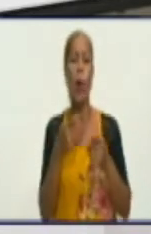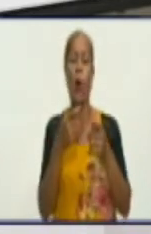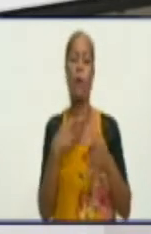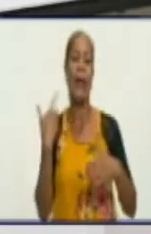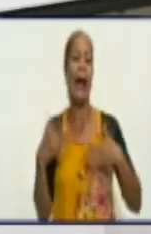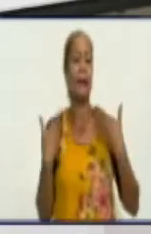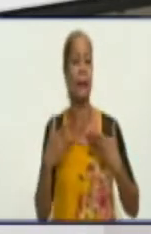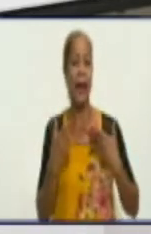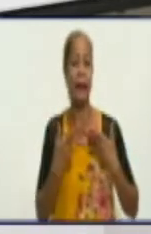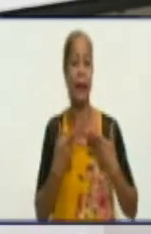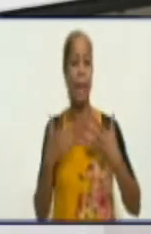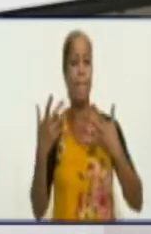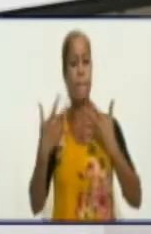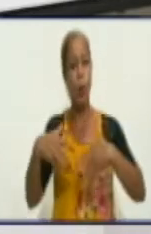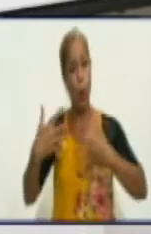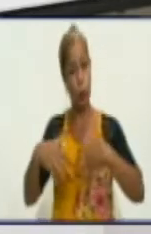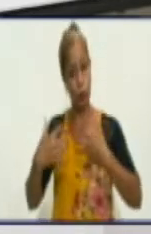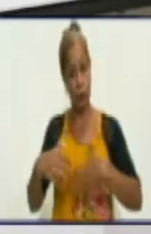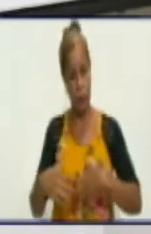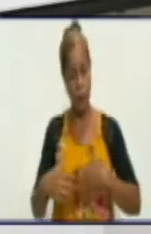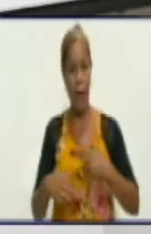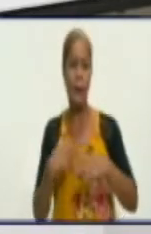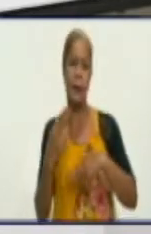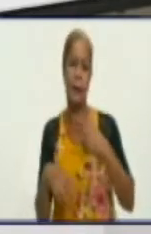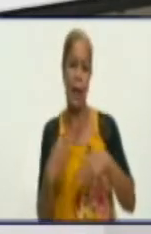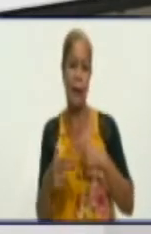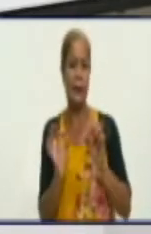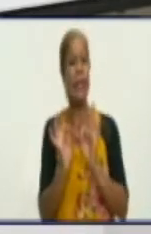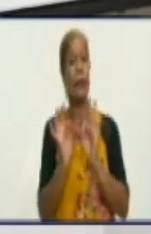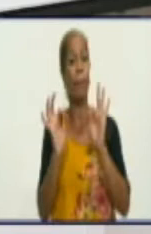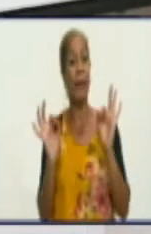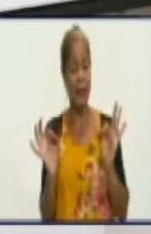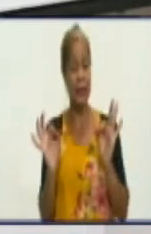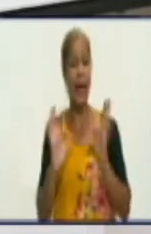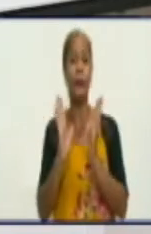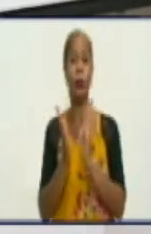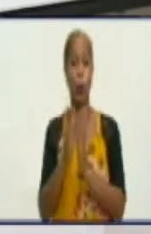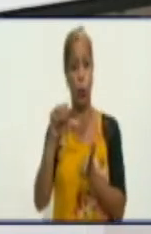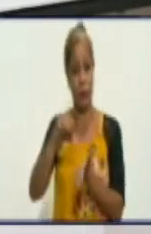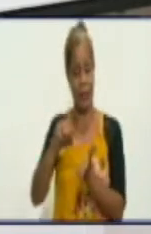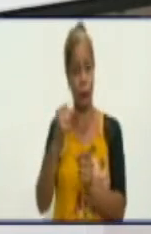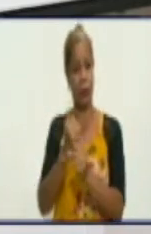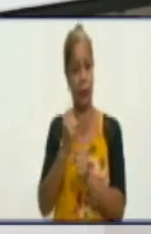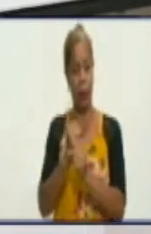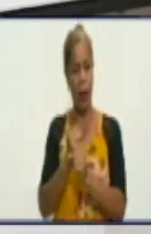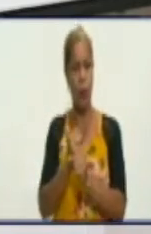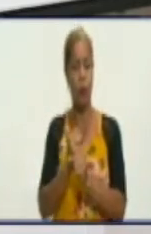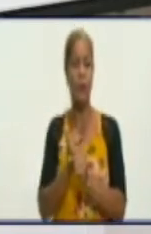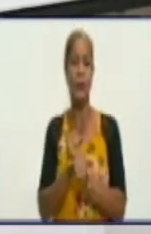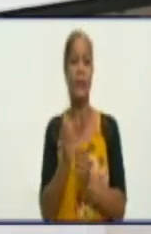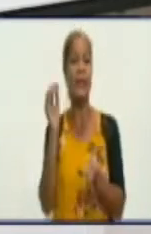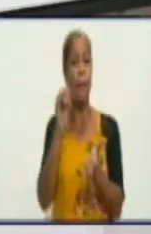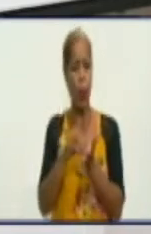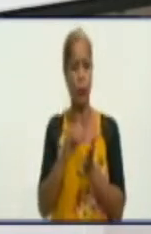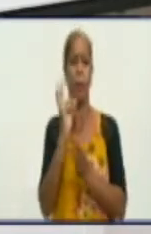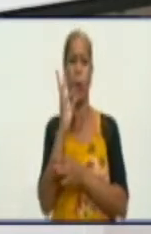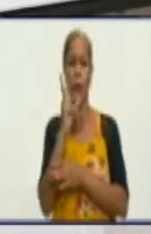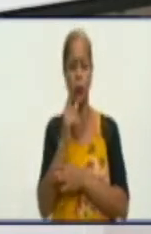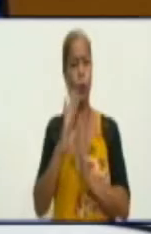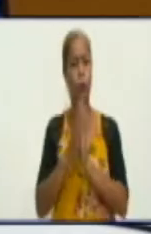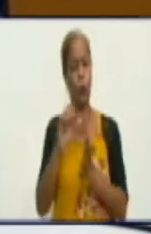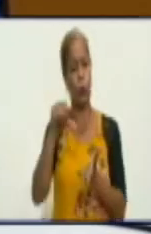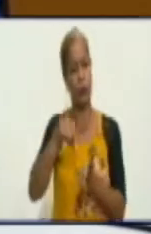se engalanan los centros de trabajo. Y nos gustaría conocer qué está haciendo hoy el sindicato de la hotelería y el turismo en sus instalaciones para celebrar